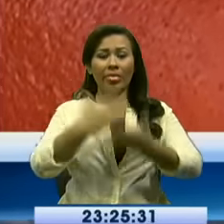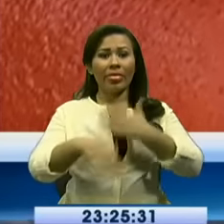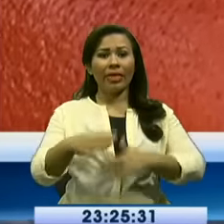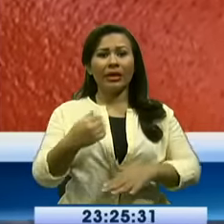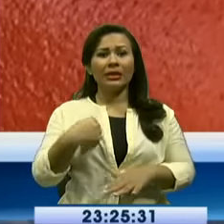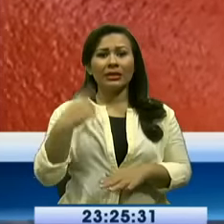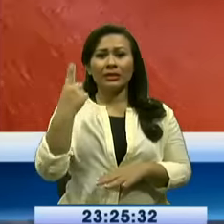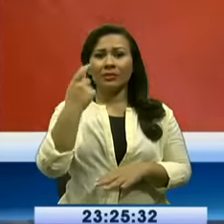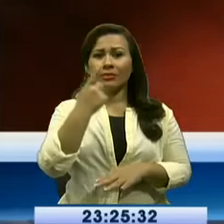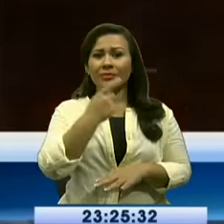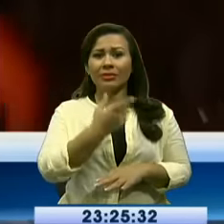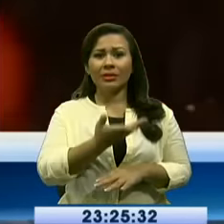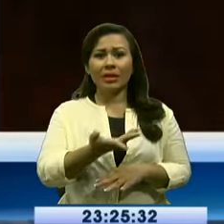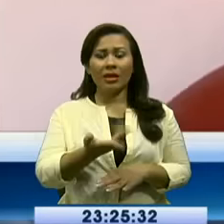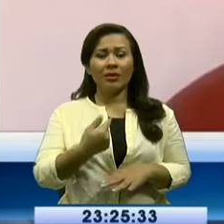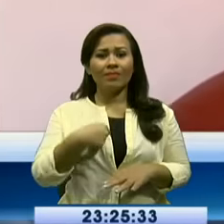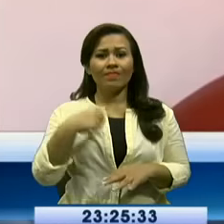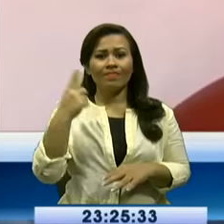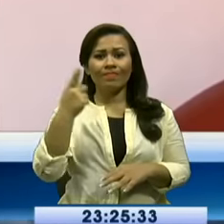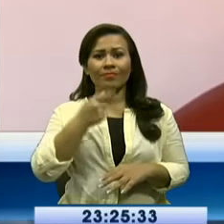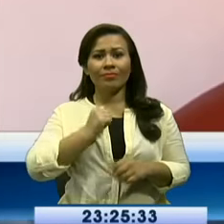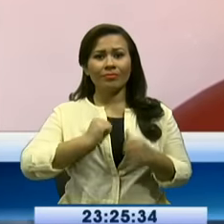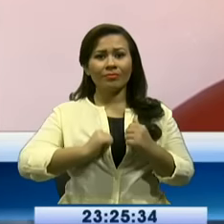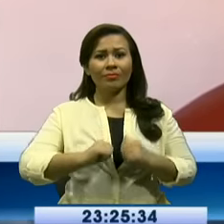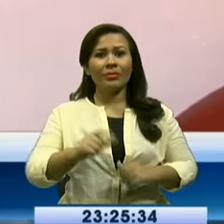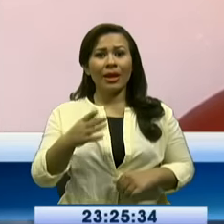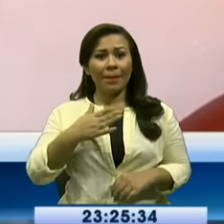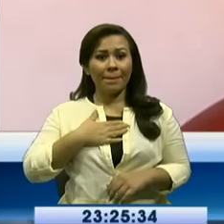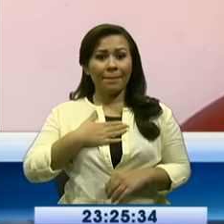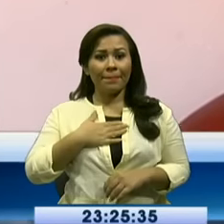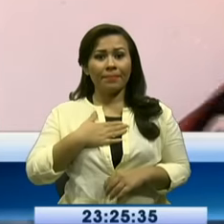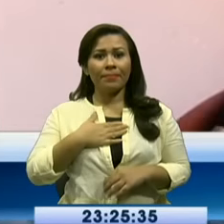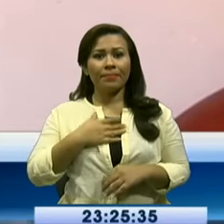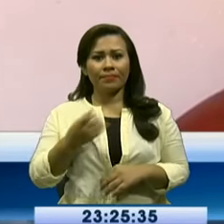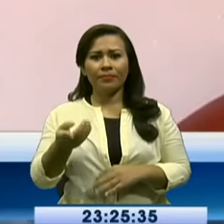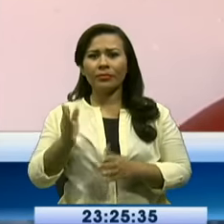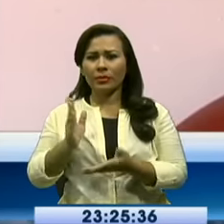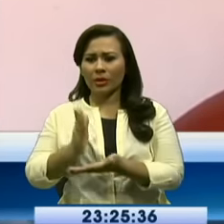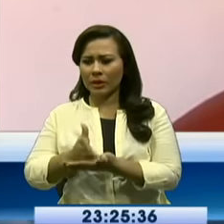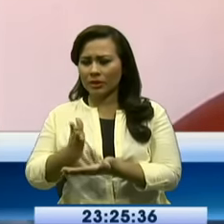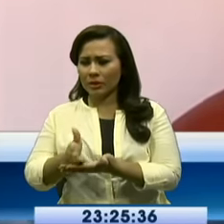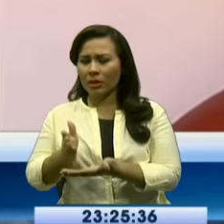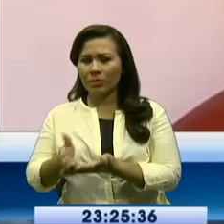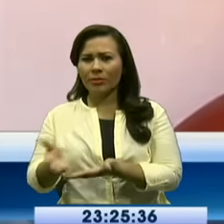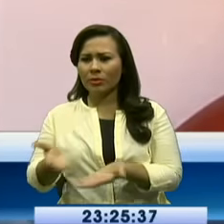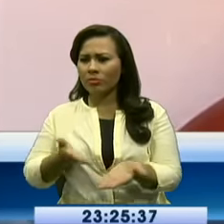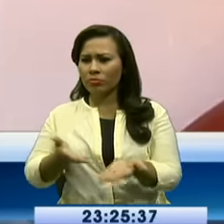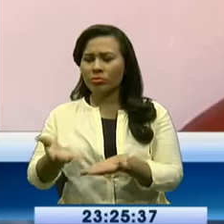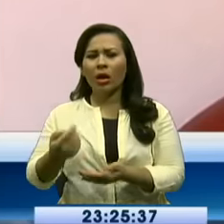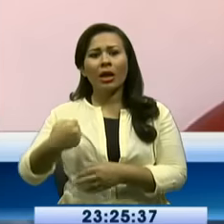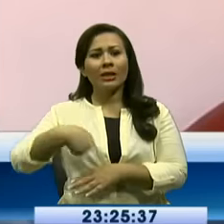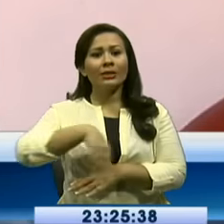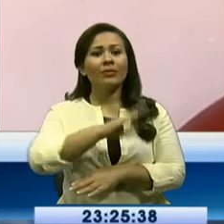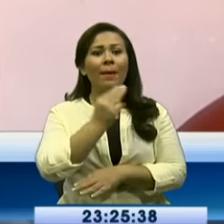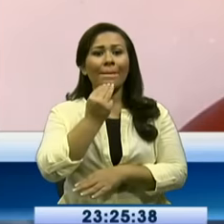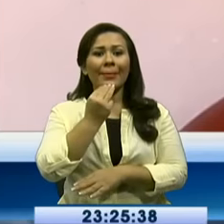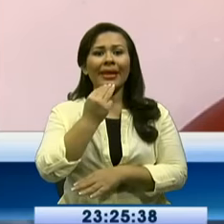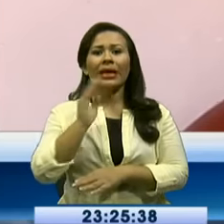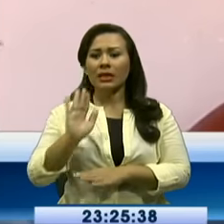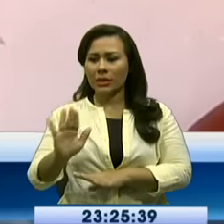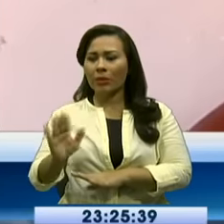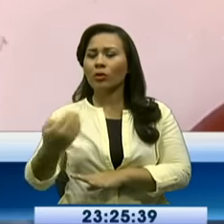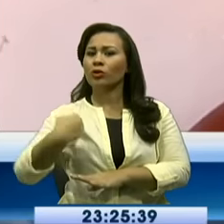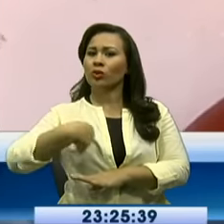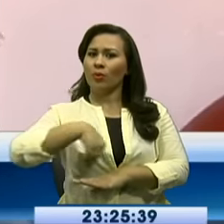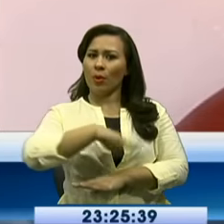una coincidencia nefasta. Dejó de echar la merienda para que yo le sirviera a los niños. Que acá los veíamos, dice, no se